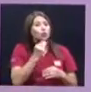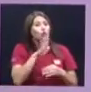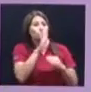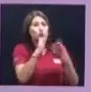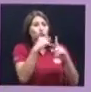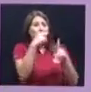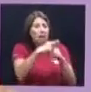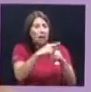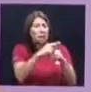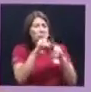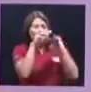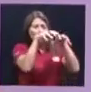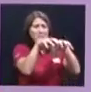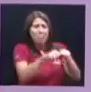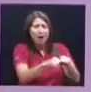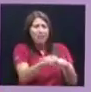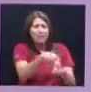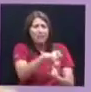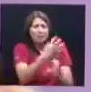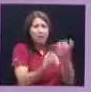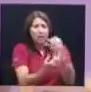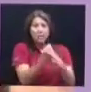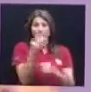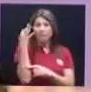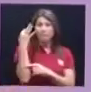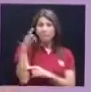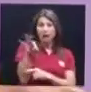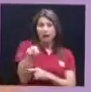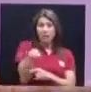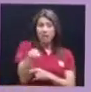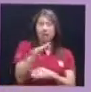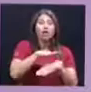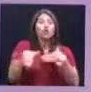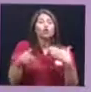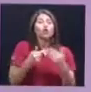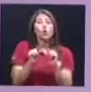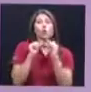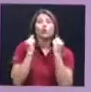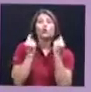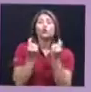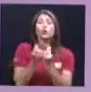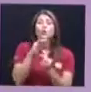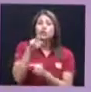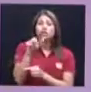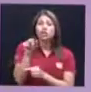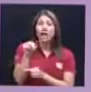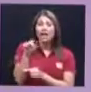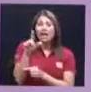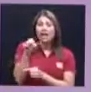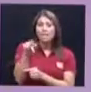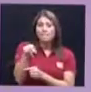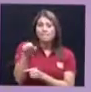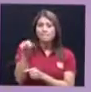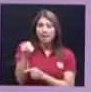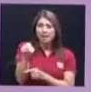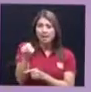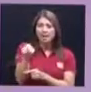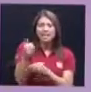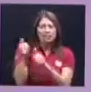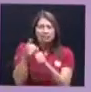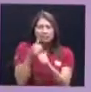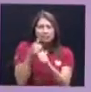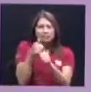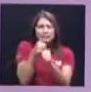Francia toda la la la la extrema derecha de Jean le pen está en una persecución